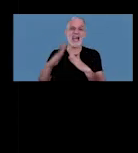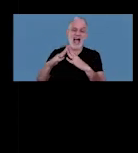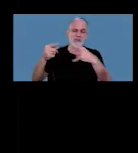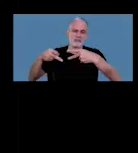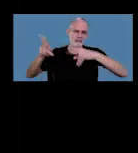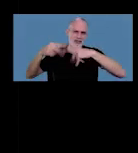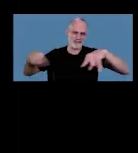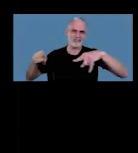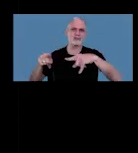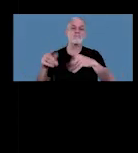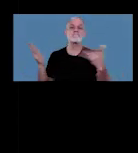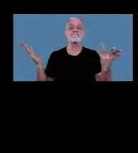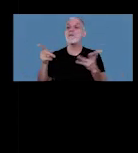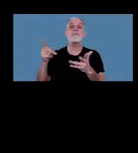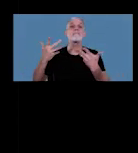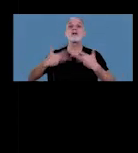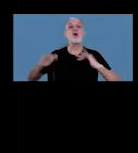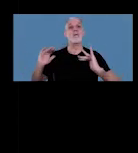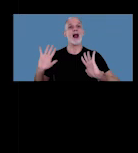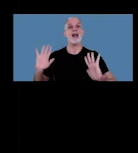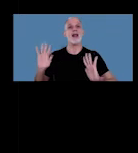en condiciones normales.